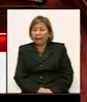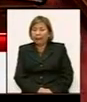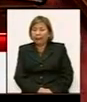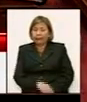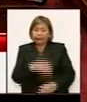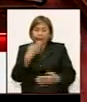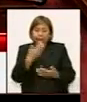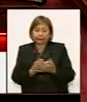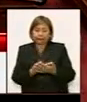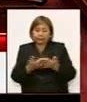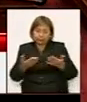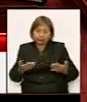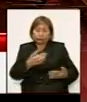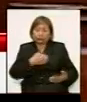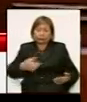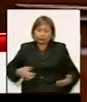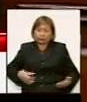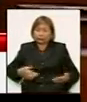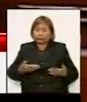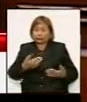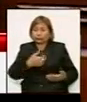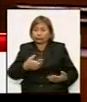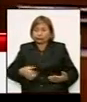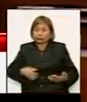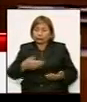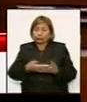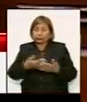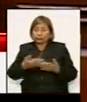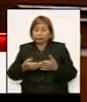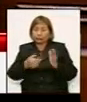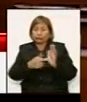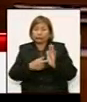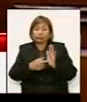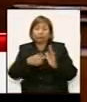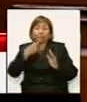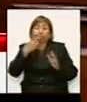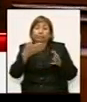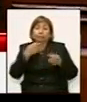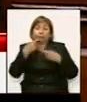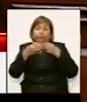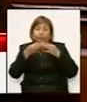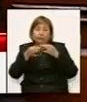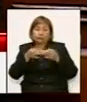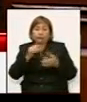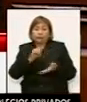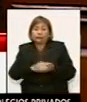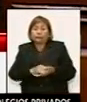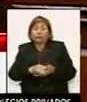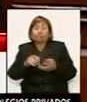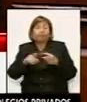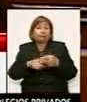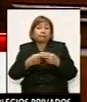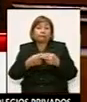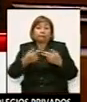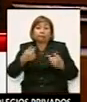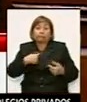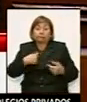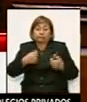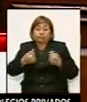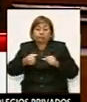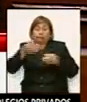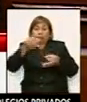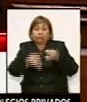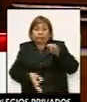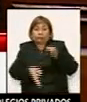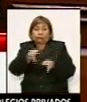Muchas gracias, Presidenta. Presidenta, sobre este punto quiero resaltar la importante iniciativa que tuvo el Poder